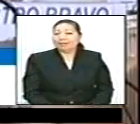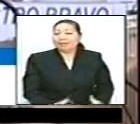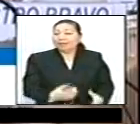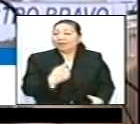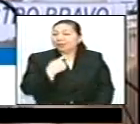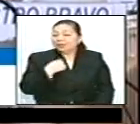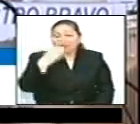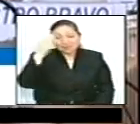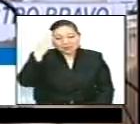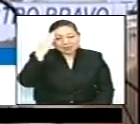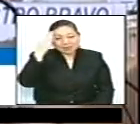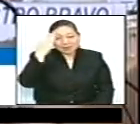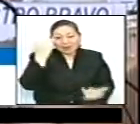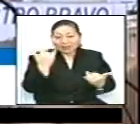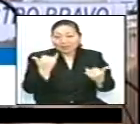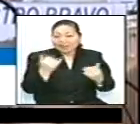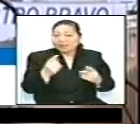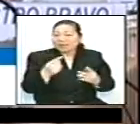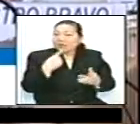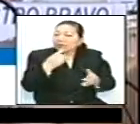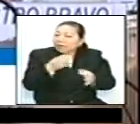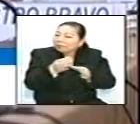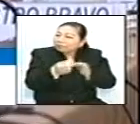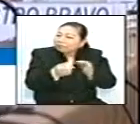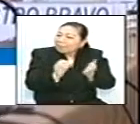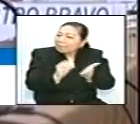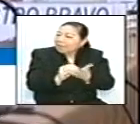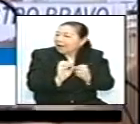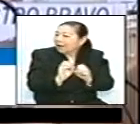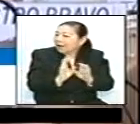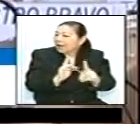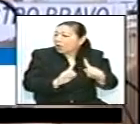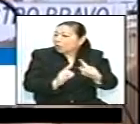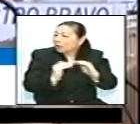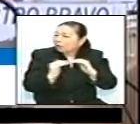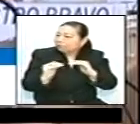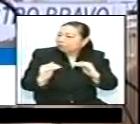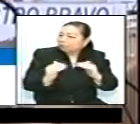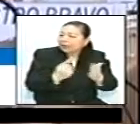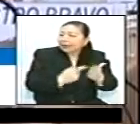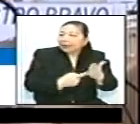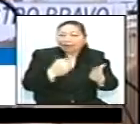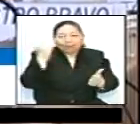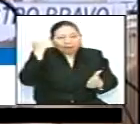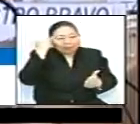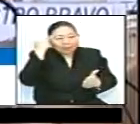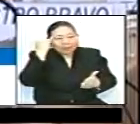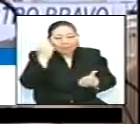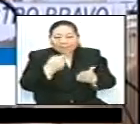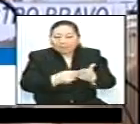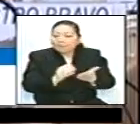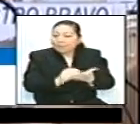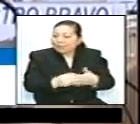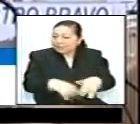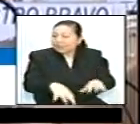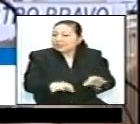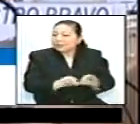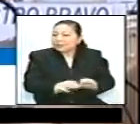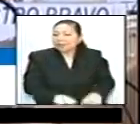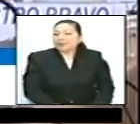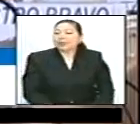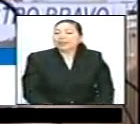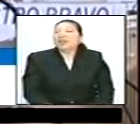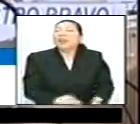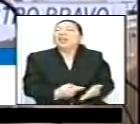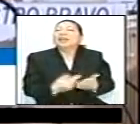quisiéramos saber, por ejemplo, en ese punto específico, algunos lineamientos, algunas ideas, me parece importante.